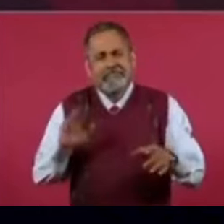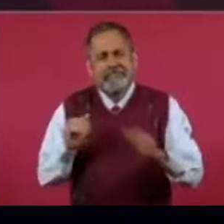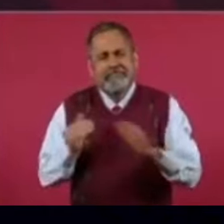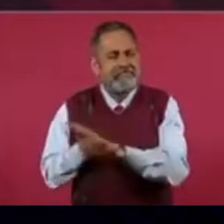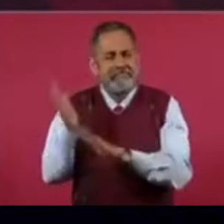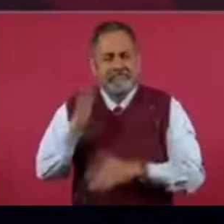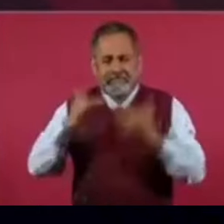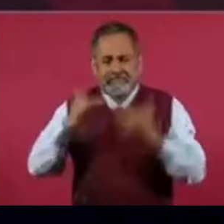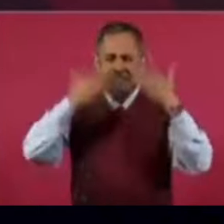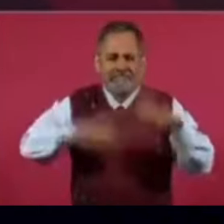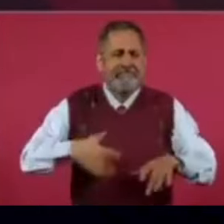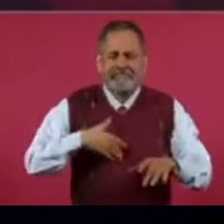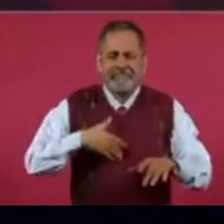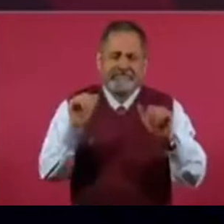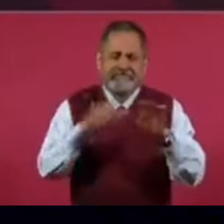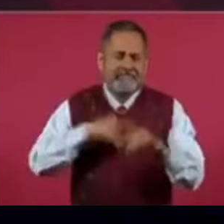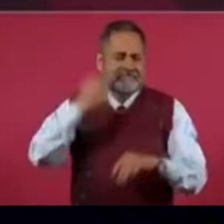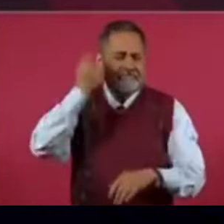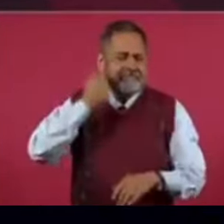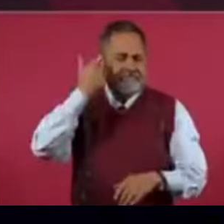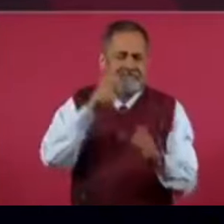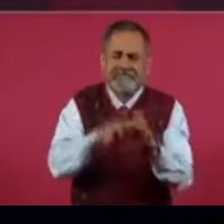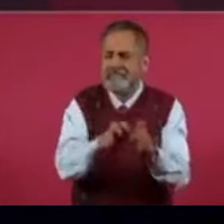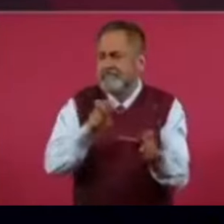a punto de jubilarme.